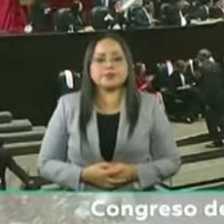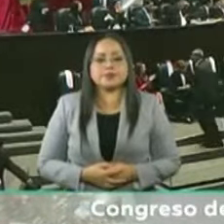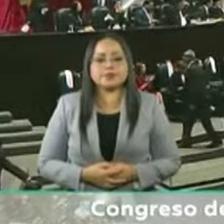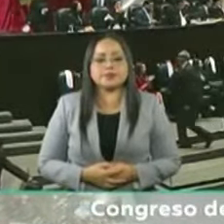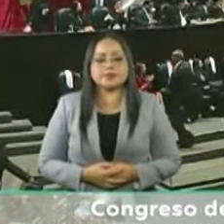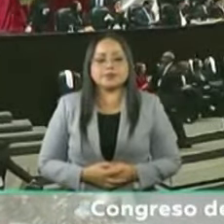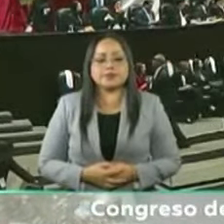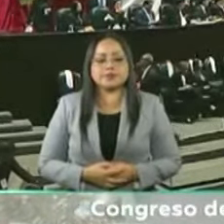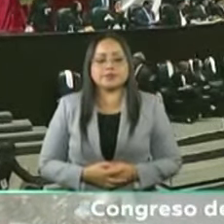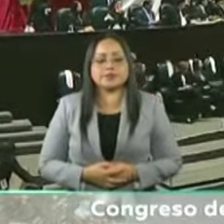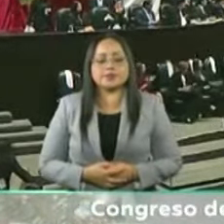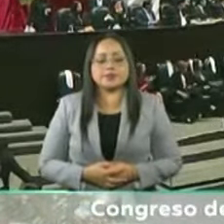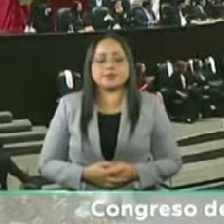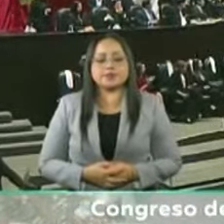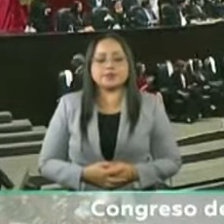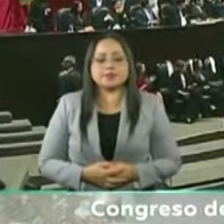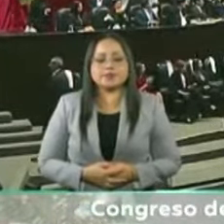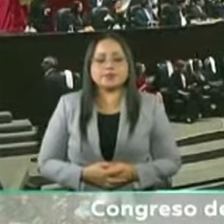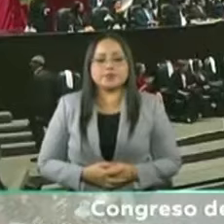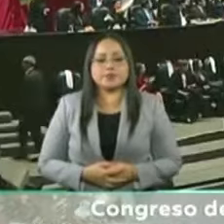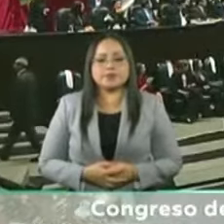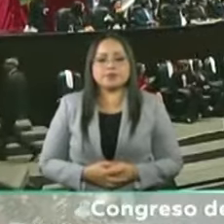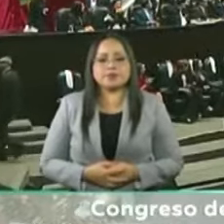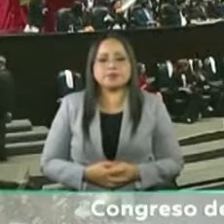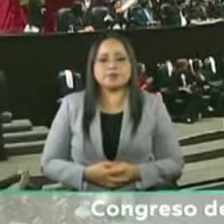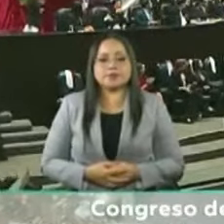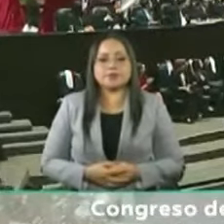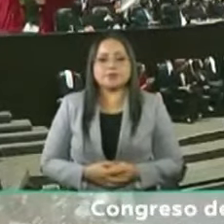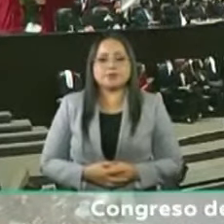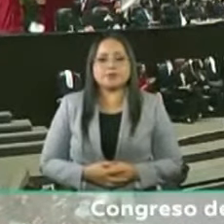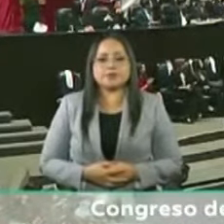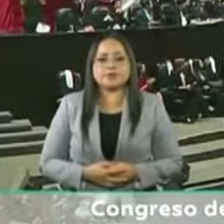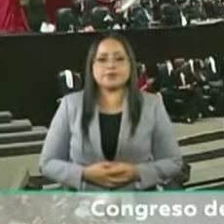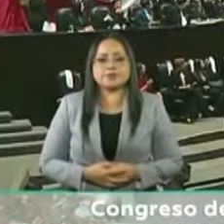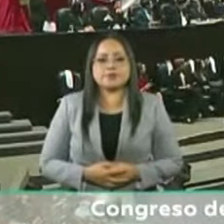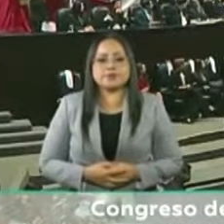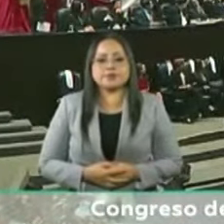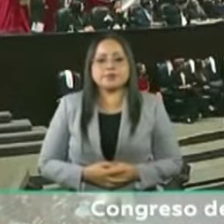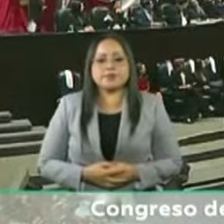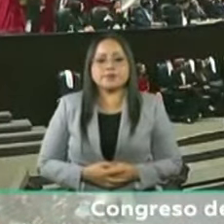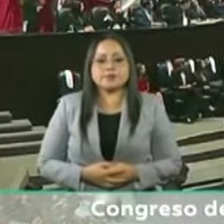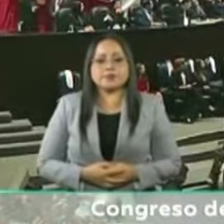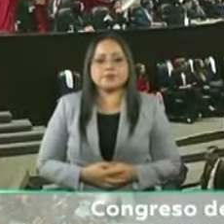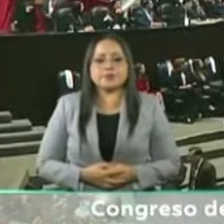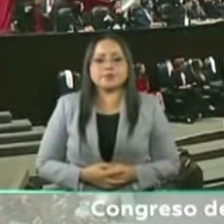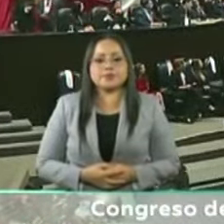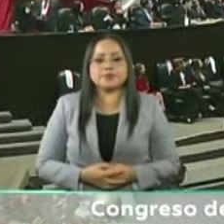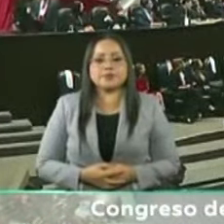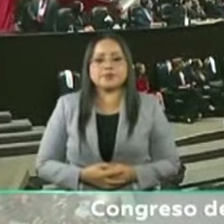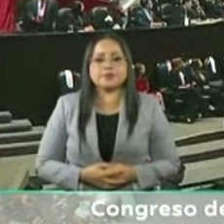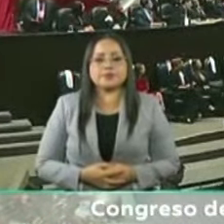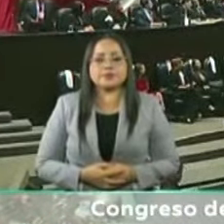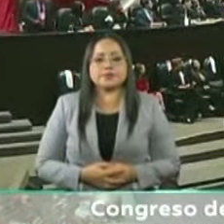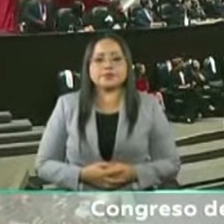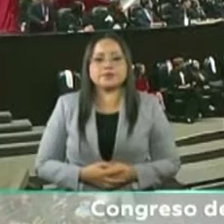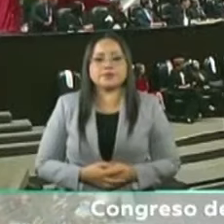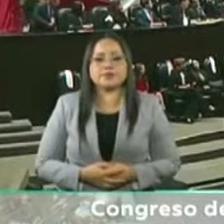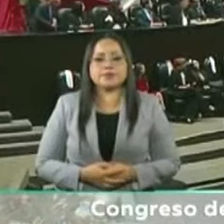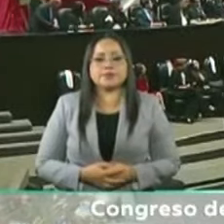Será su mensaje poco después, a eso de las 10:50 aproximadamente. Gaby, está pues